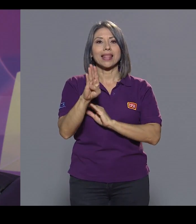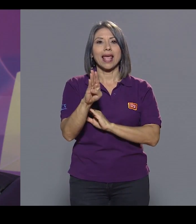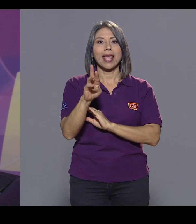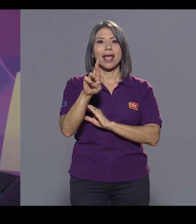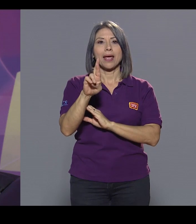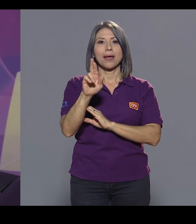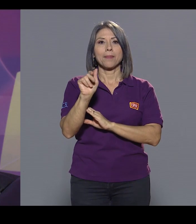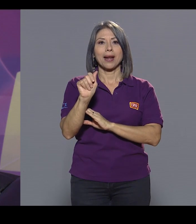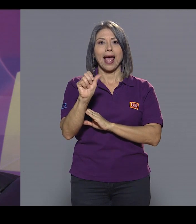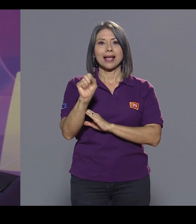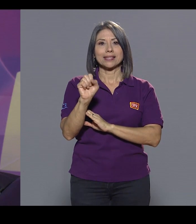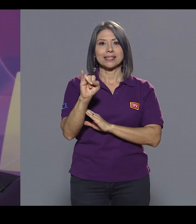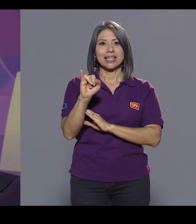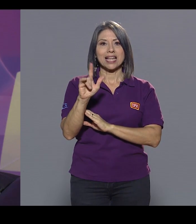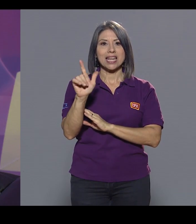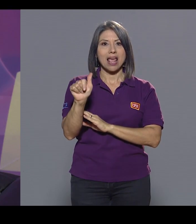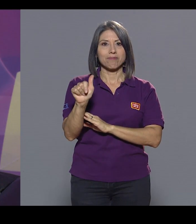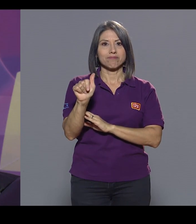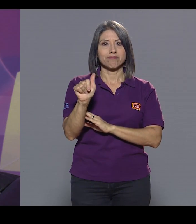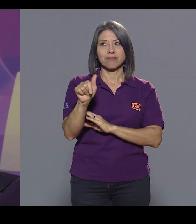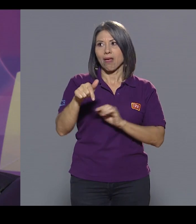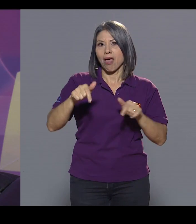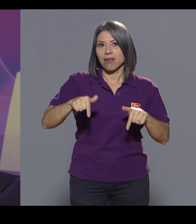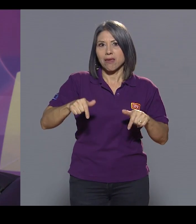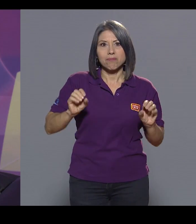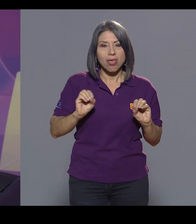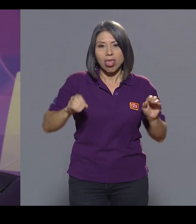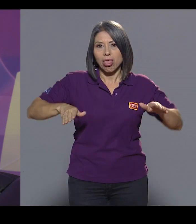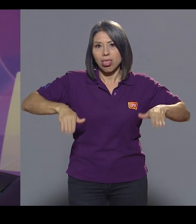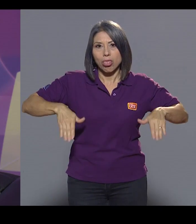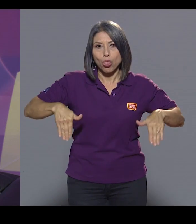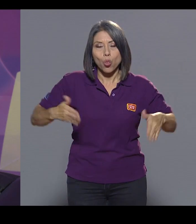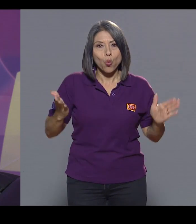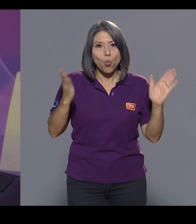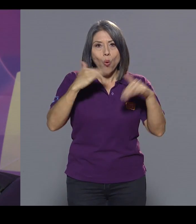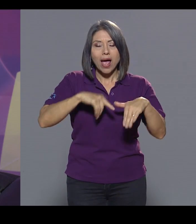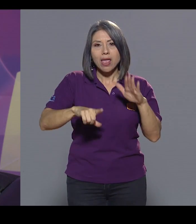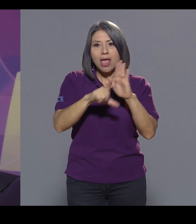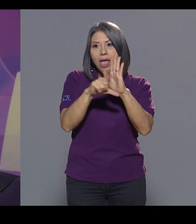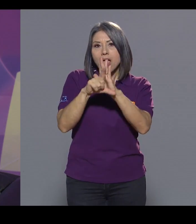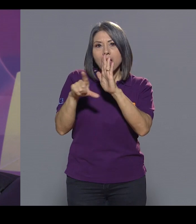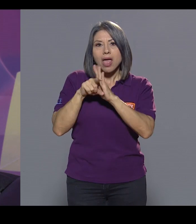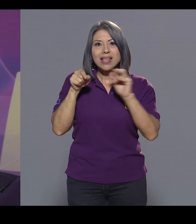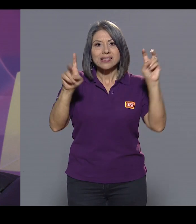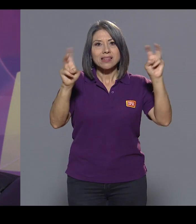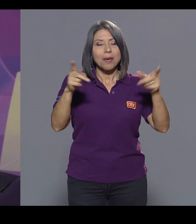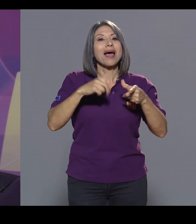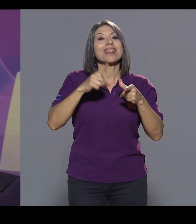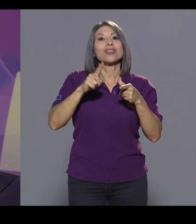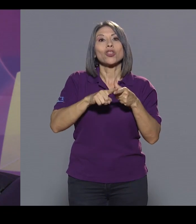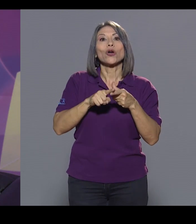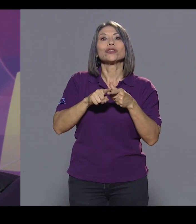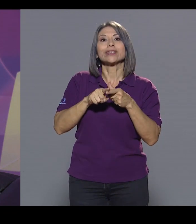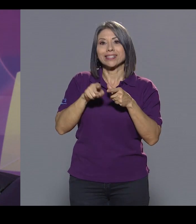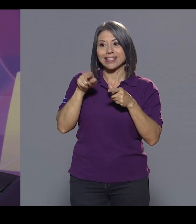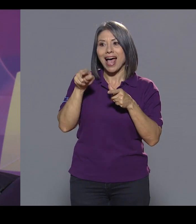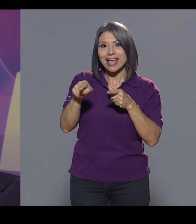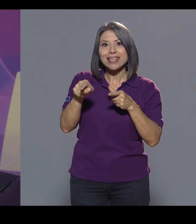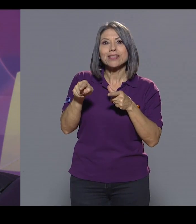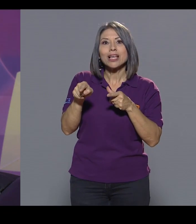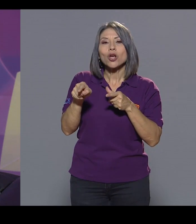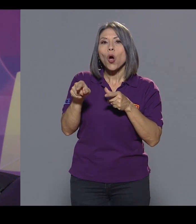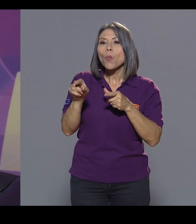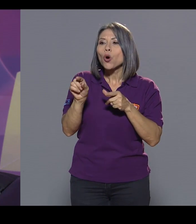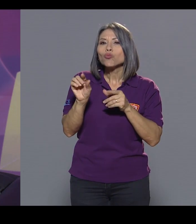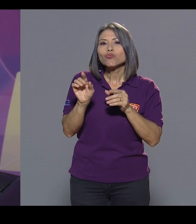la ausencia de normativa justamente en ese tema, entonces se adoptaron unas normas que